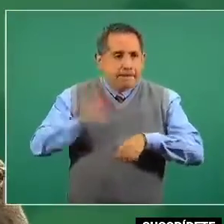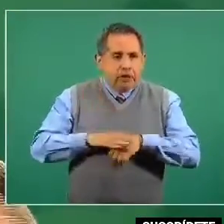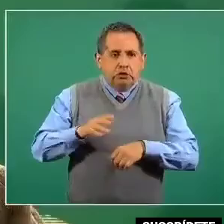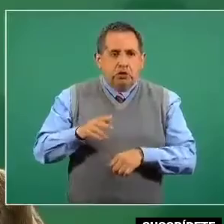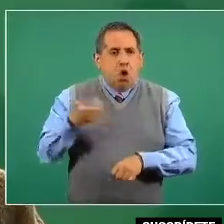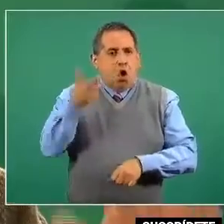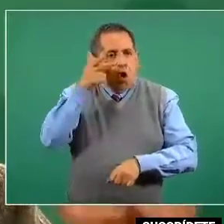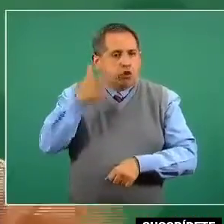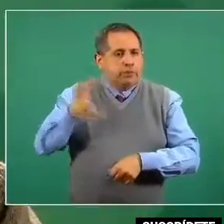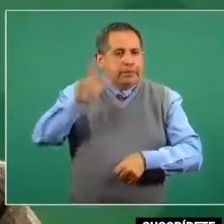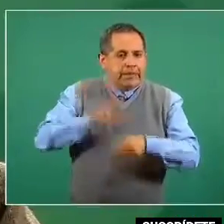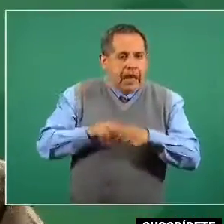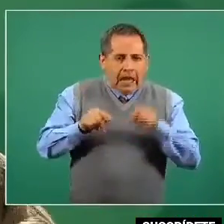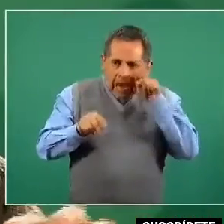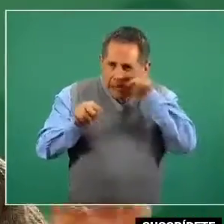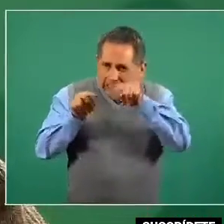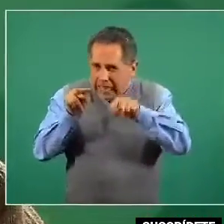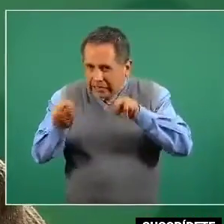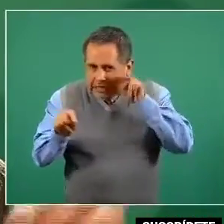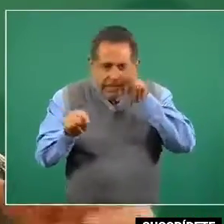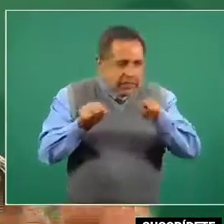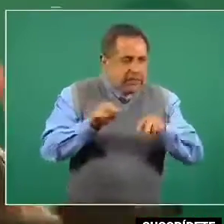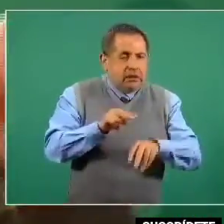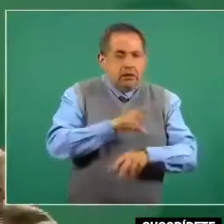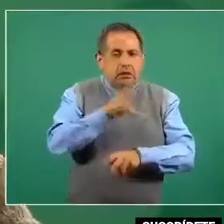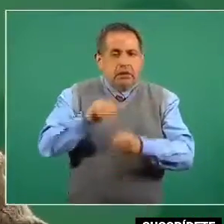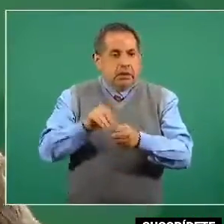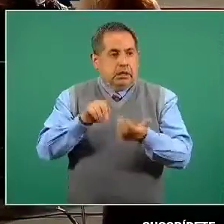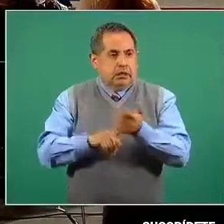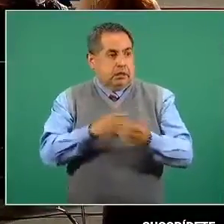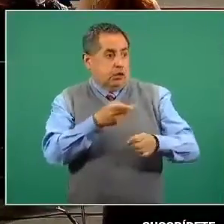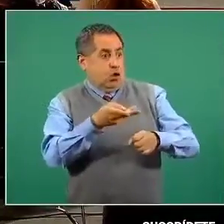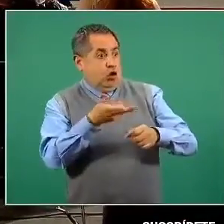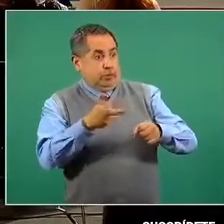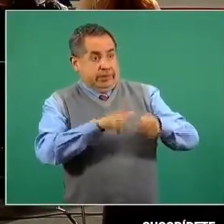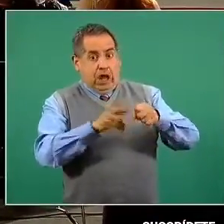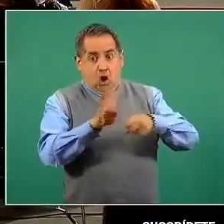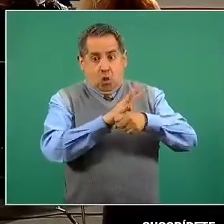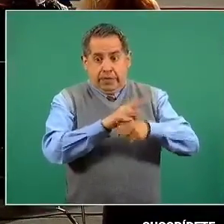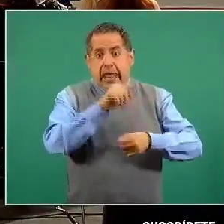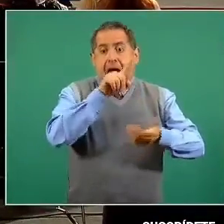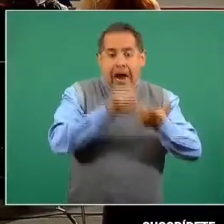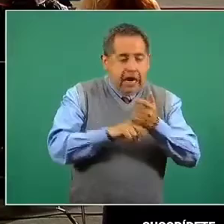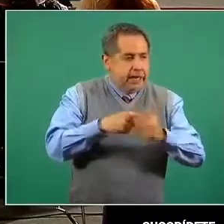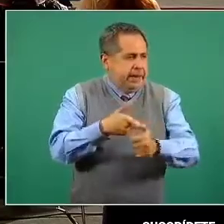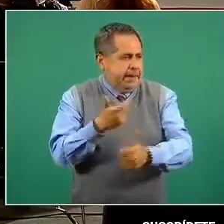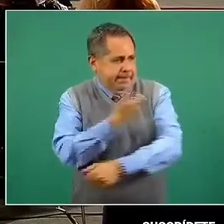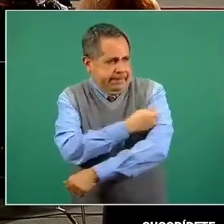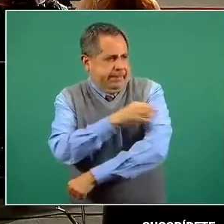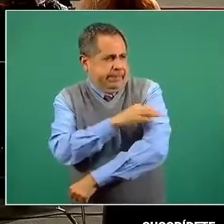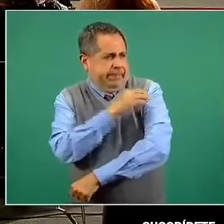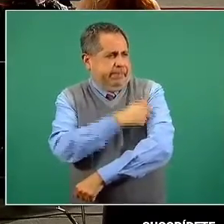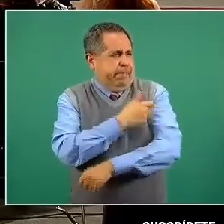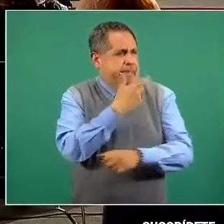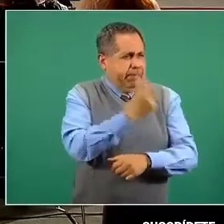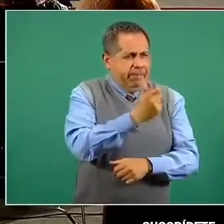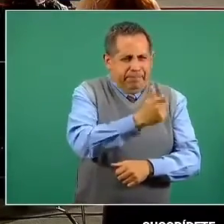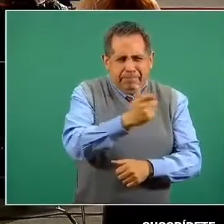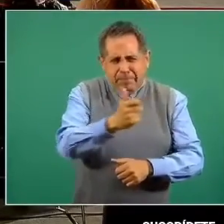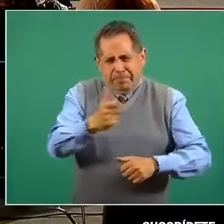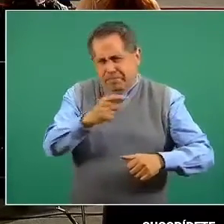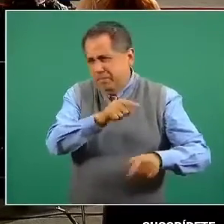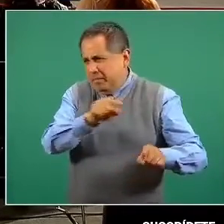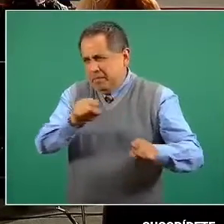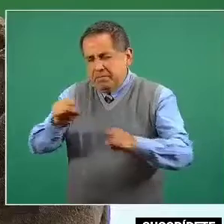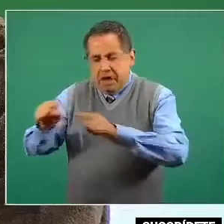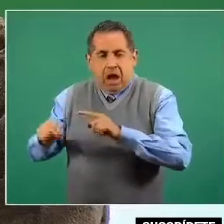calibración. Entonces, en los hospitales COVID se estará aplicando la vacuna. Esta vacuna será movilizada,